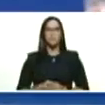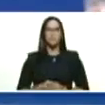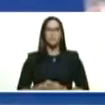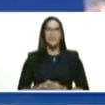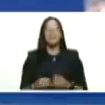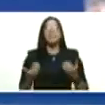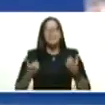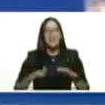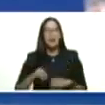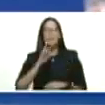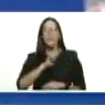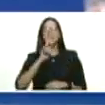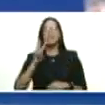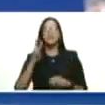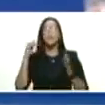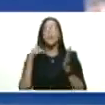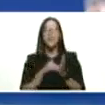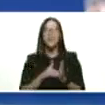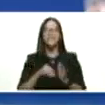serían